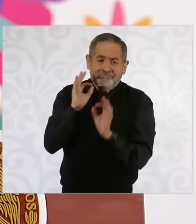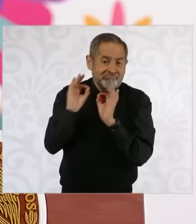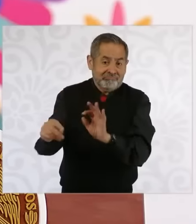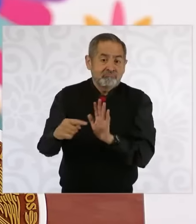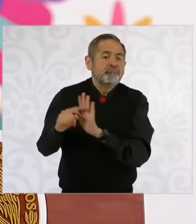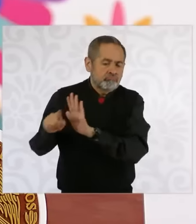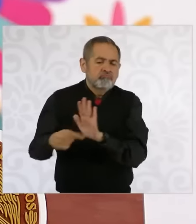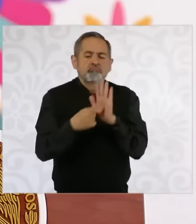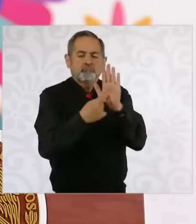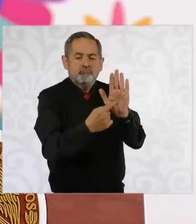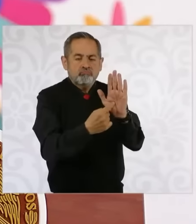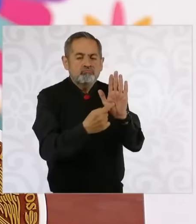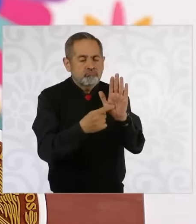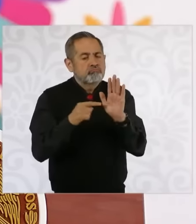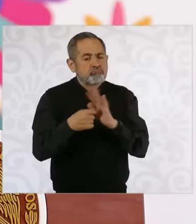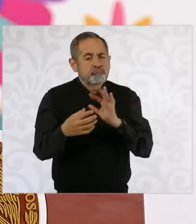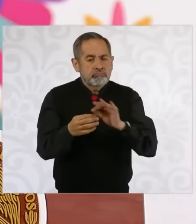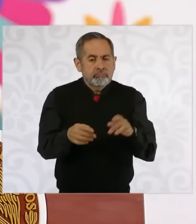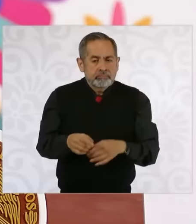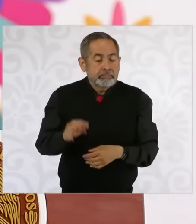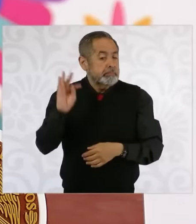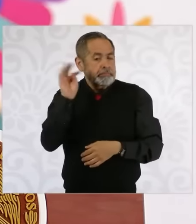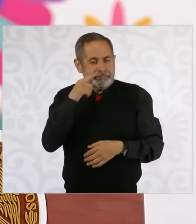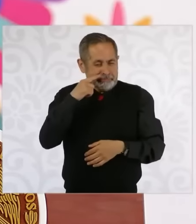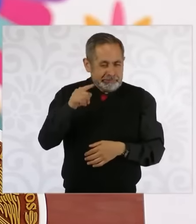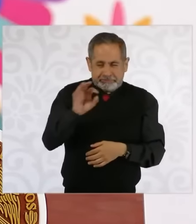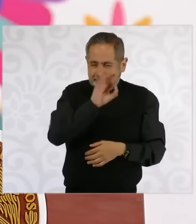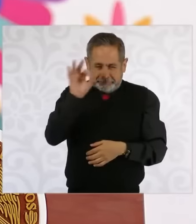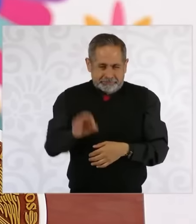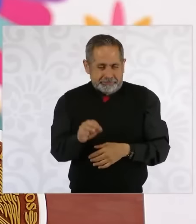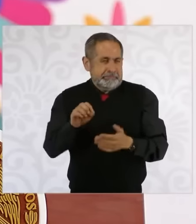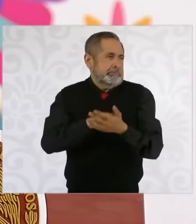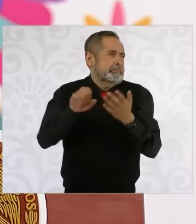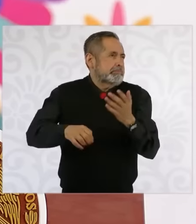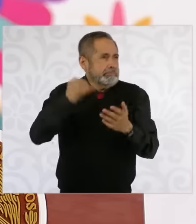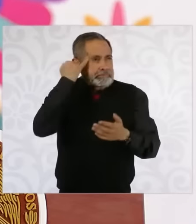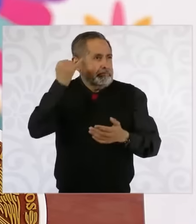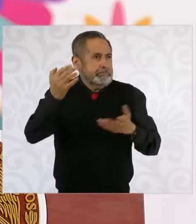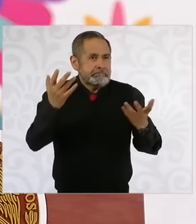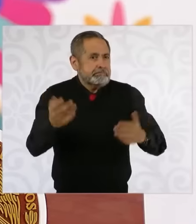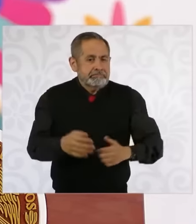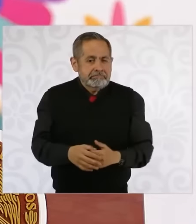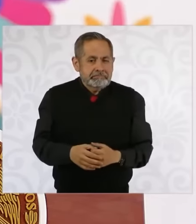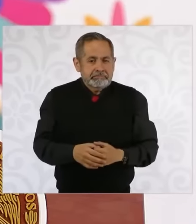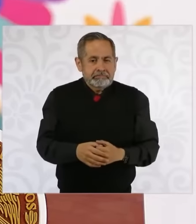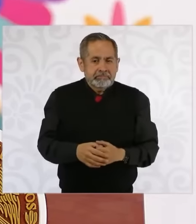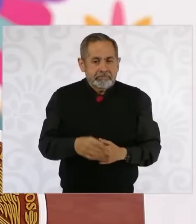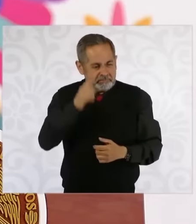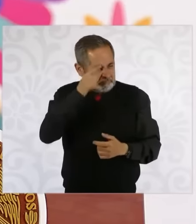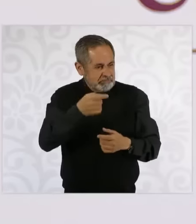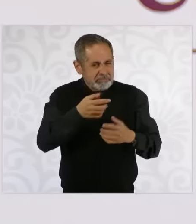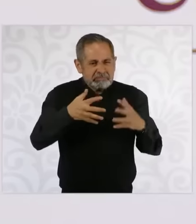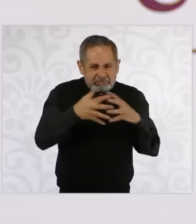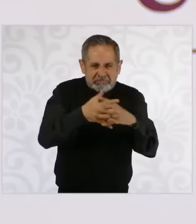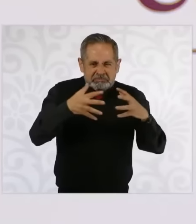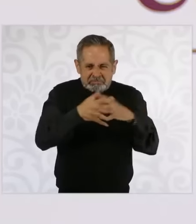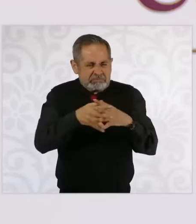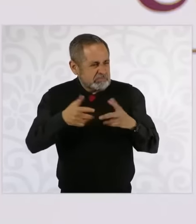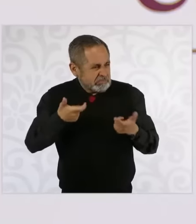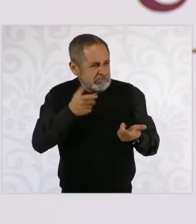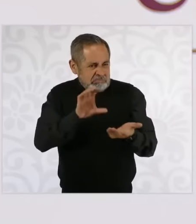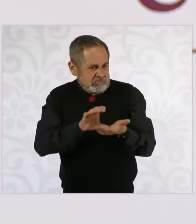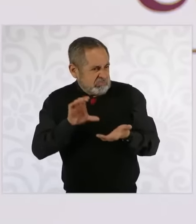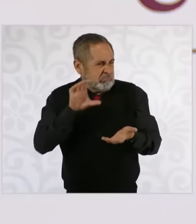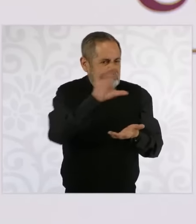Si un porcentaje de lo que se dedica al armamentismo, a las guerras,